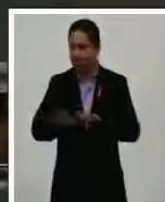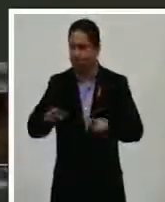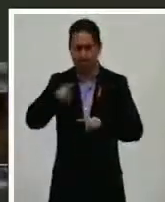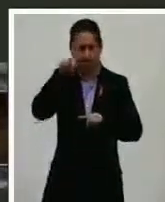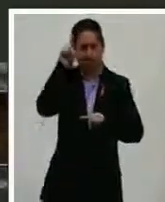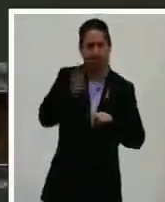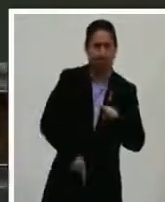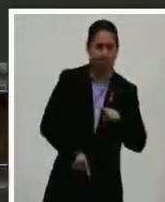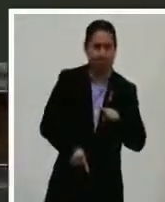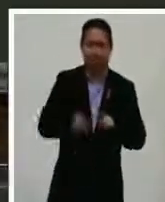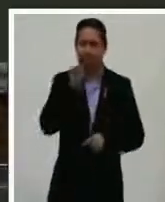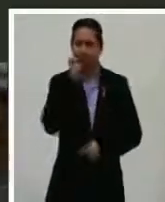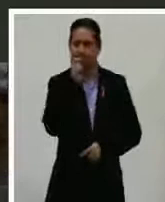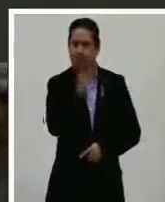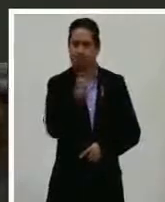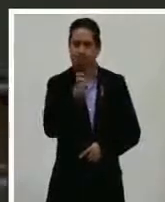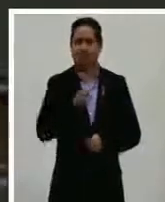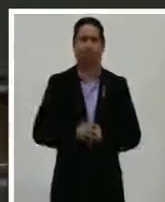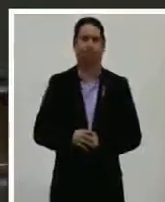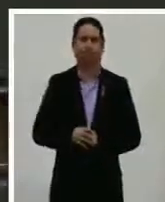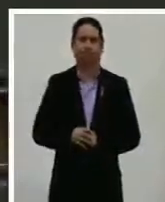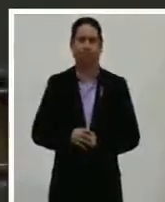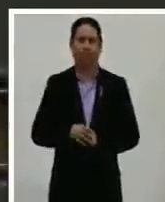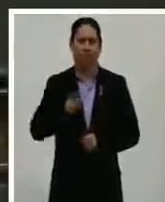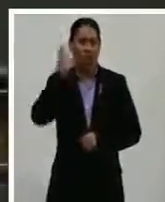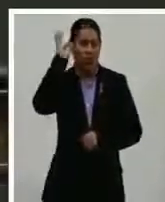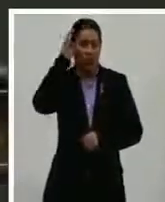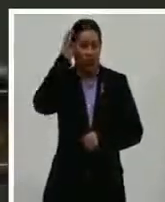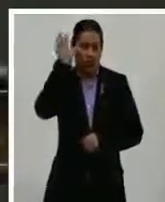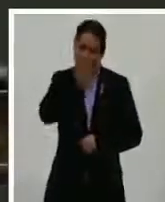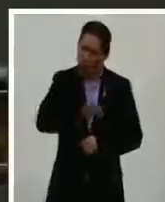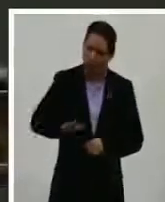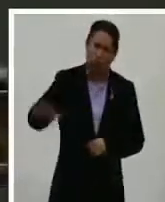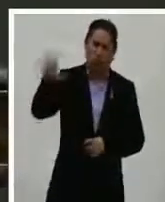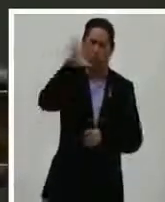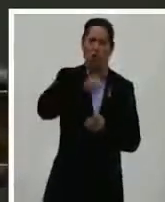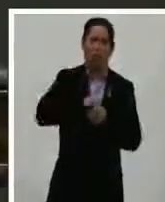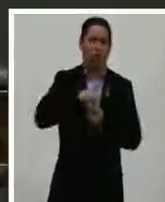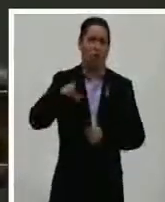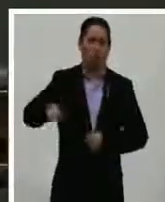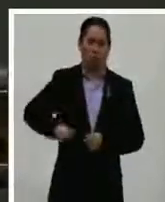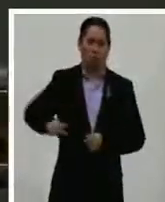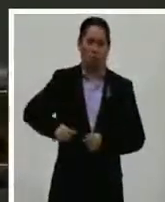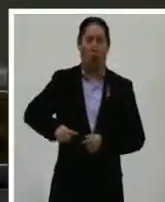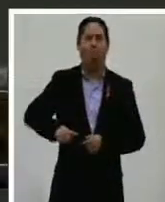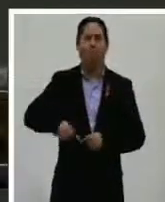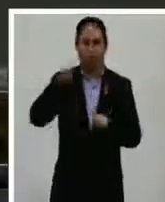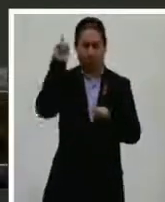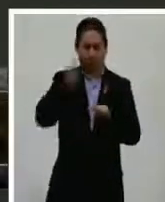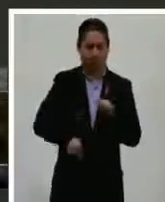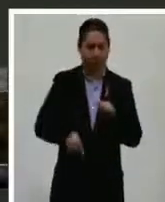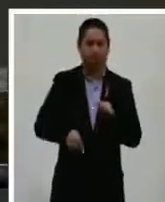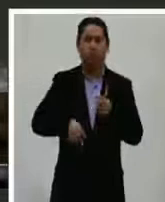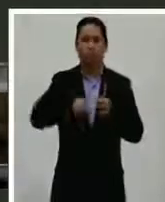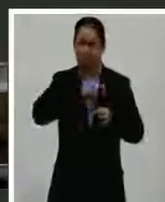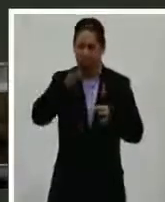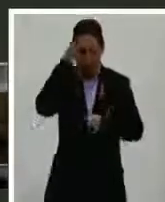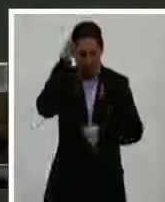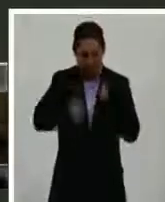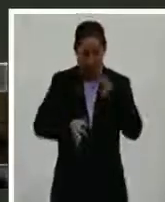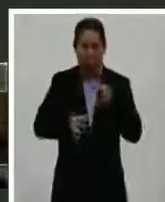inmunidad constitucional de la cual los servidores públicos cruzaban en chiapas los poderes del estado